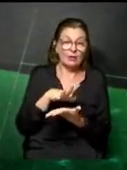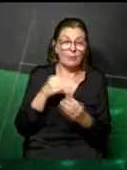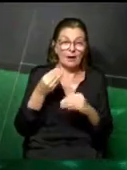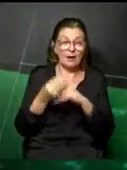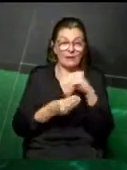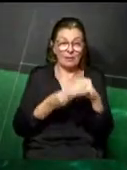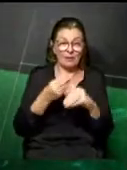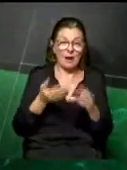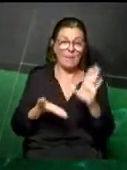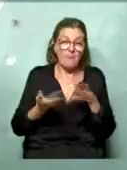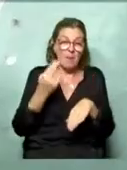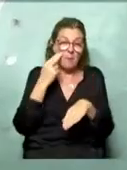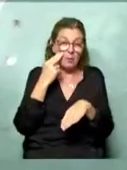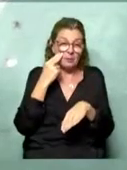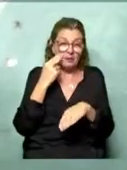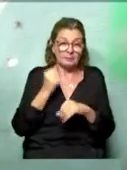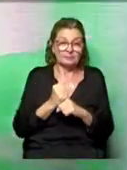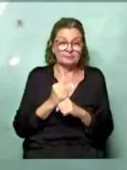más afectadas.